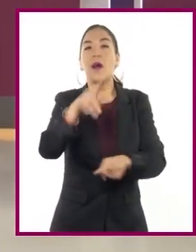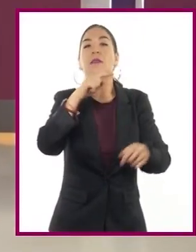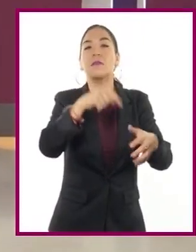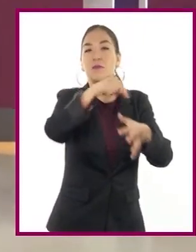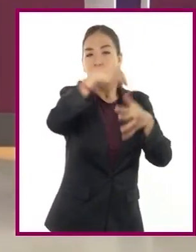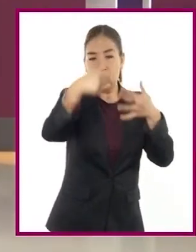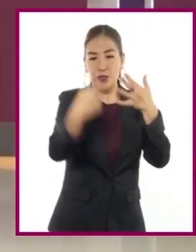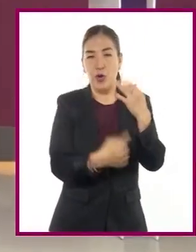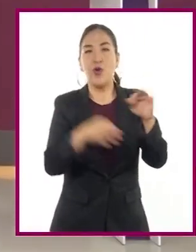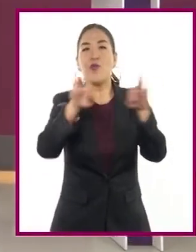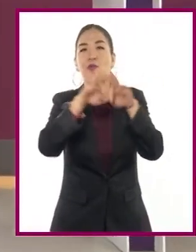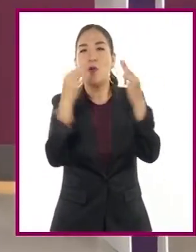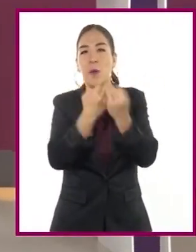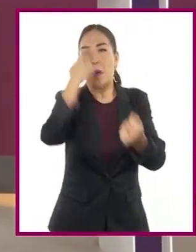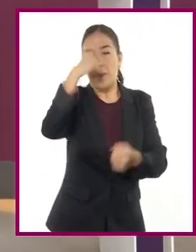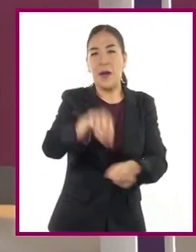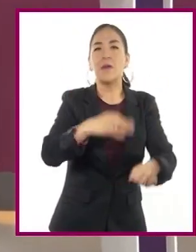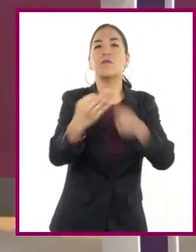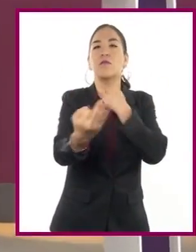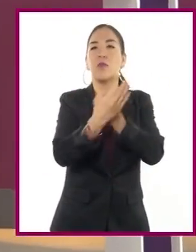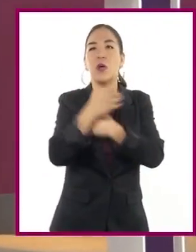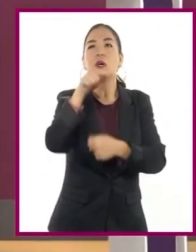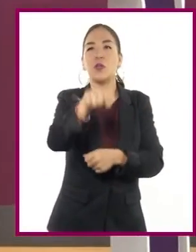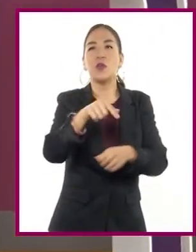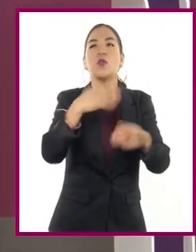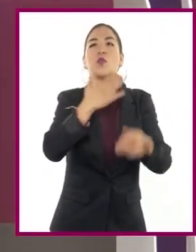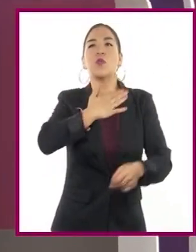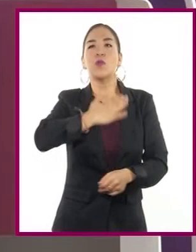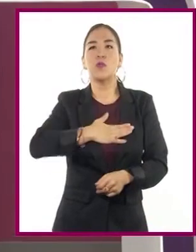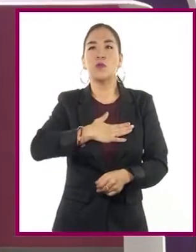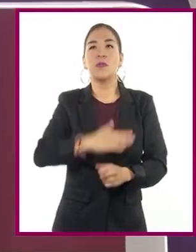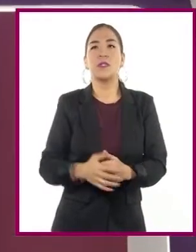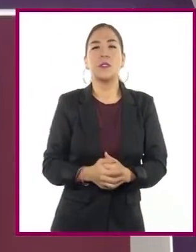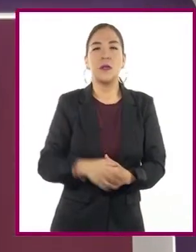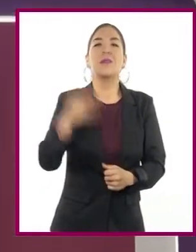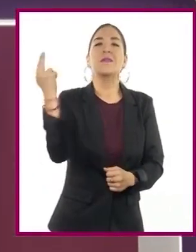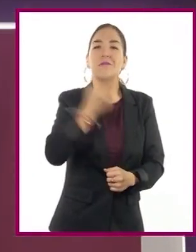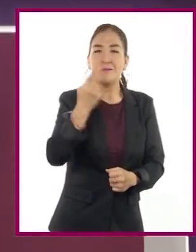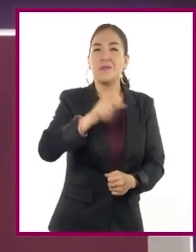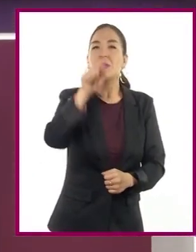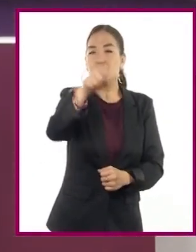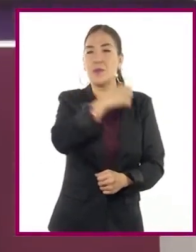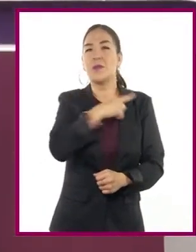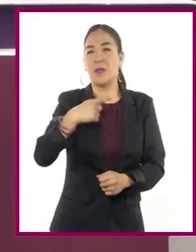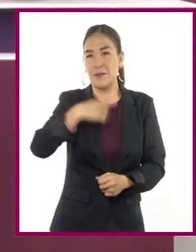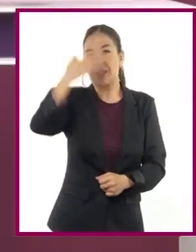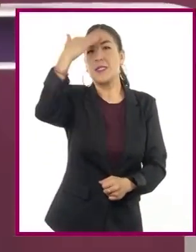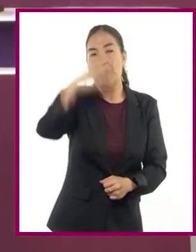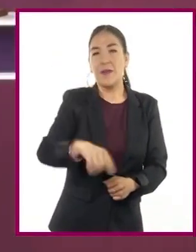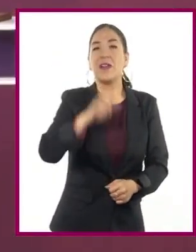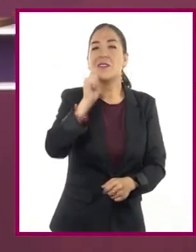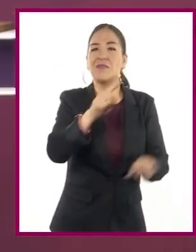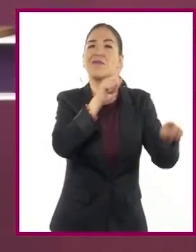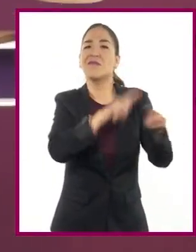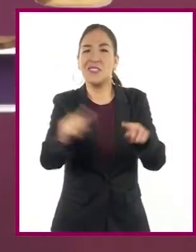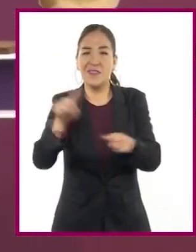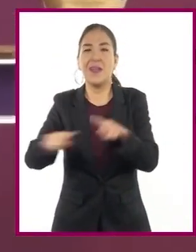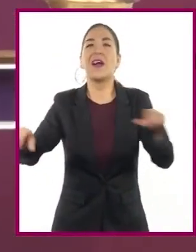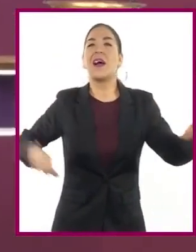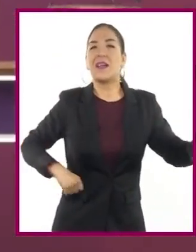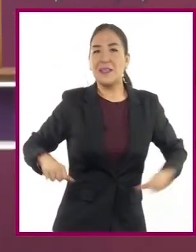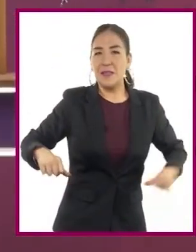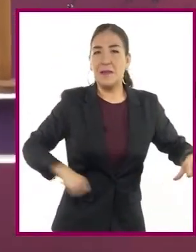de los mecanismos para la protección de la justicia, es necesario saber que se requiere de varios